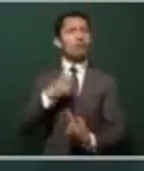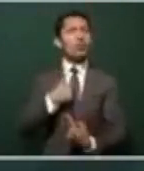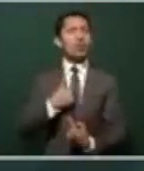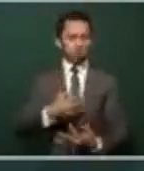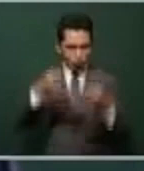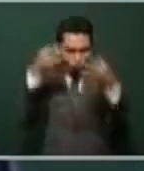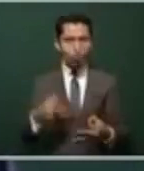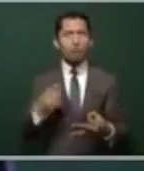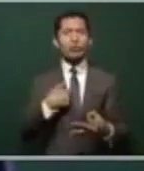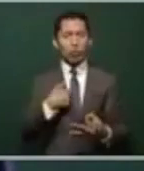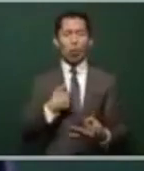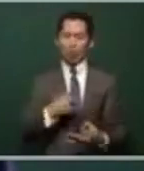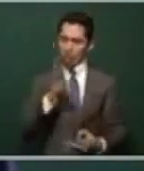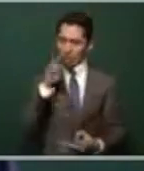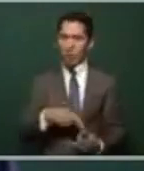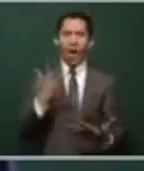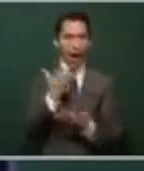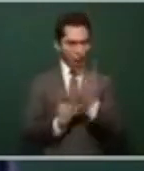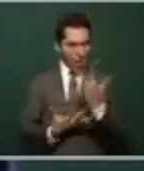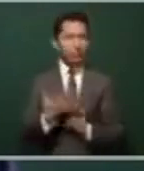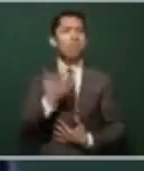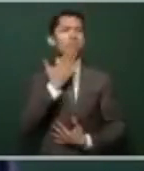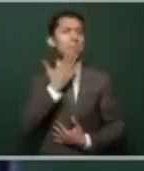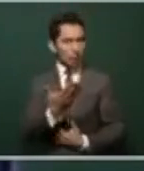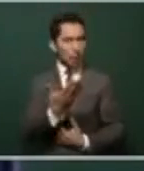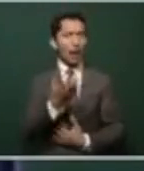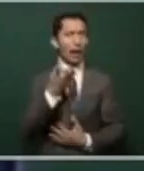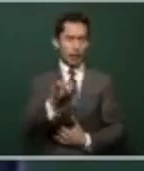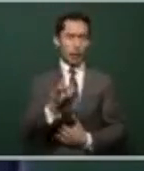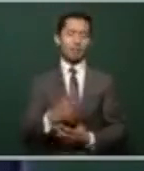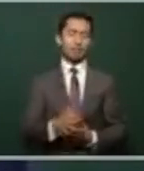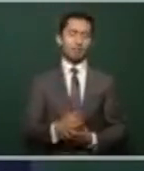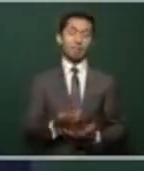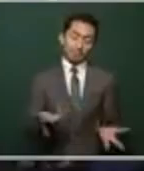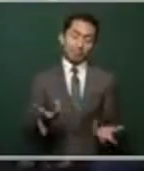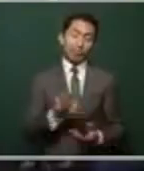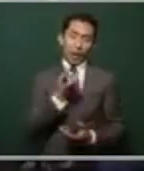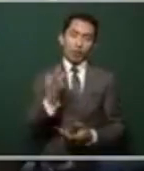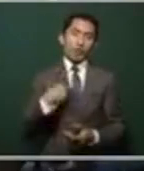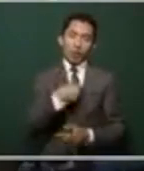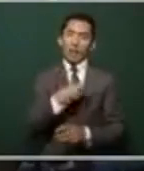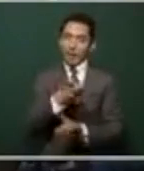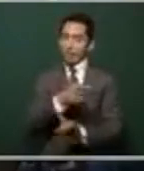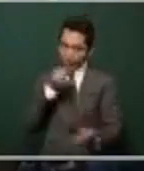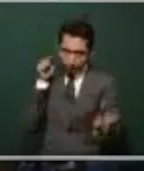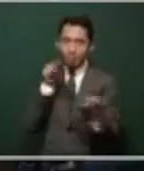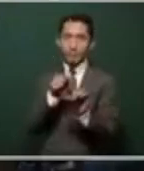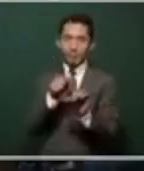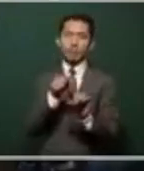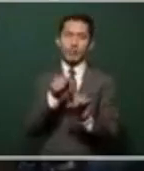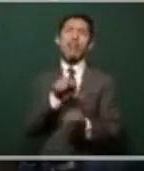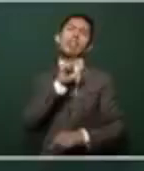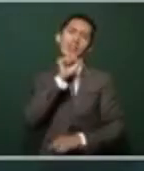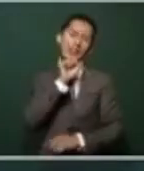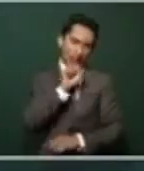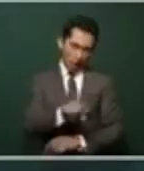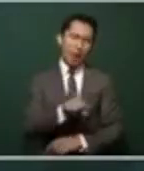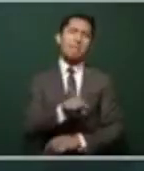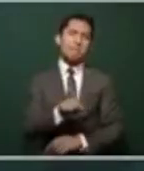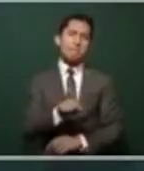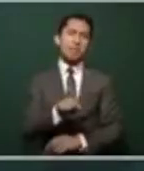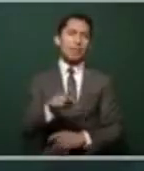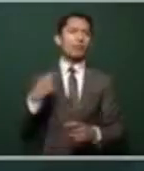de verdad. Entonces, vamos hacia allá y también, al mismo tiempo, vamos a